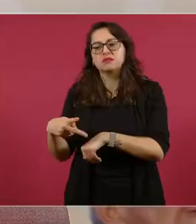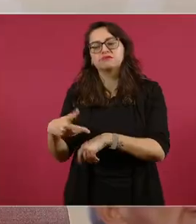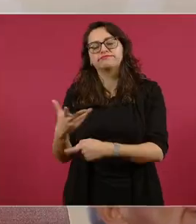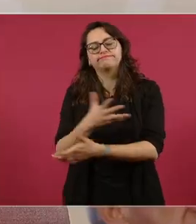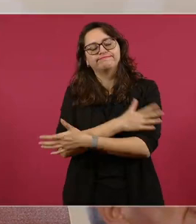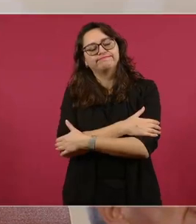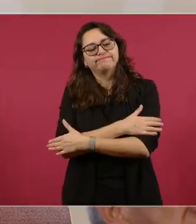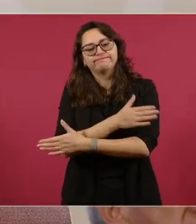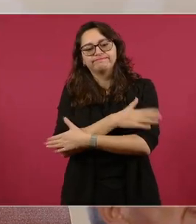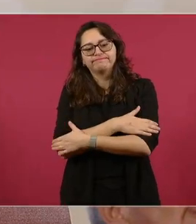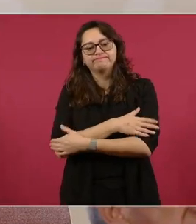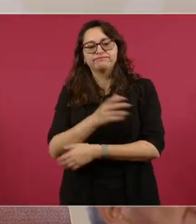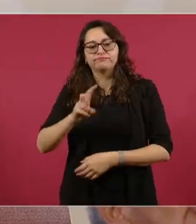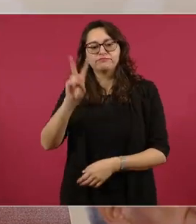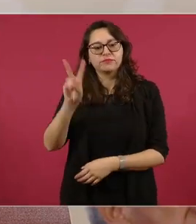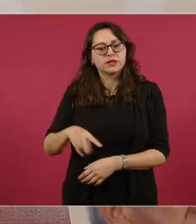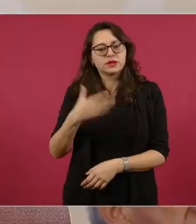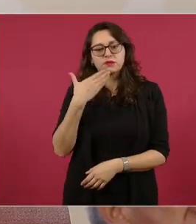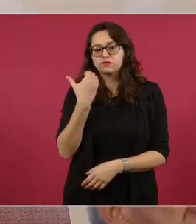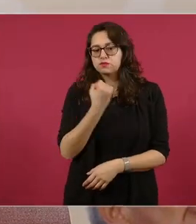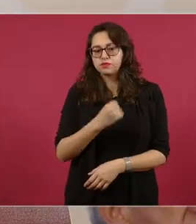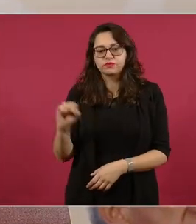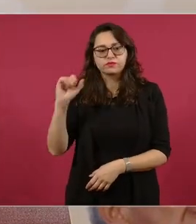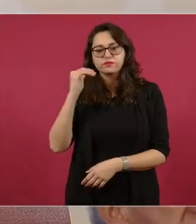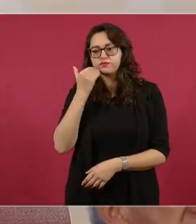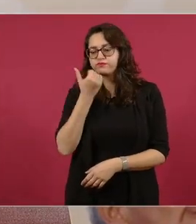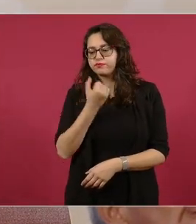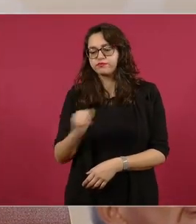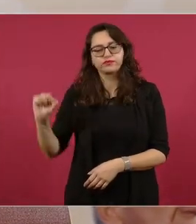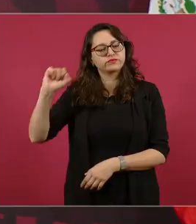gran escritor mexicano.